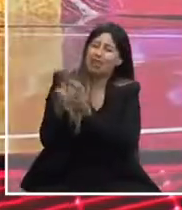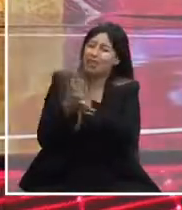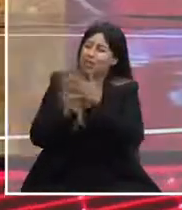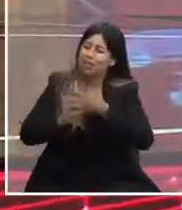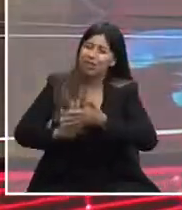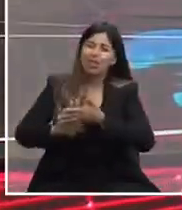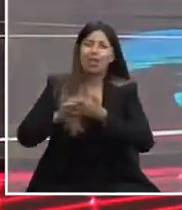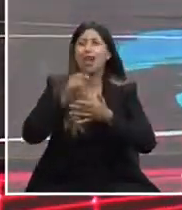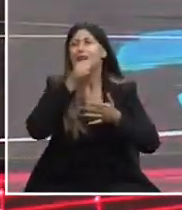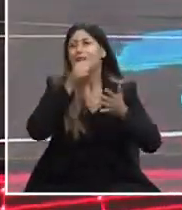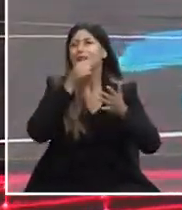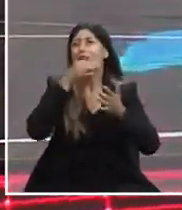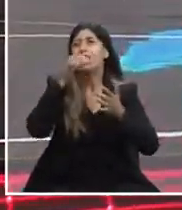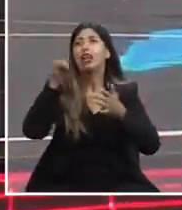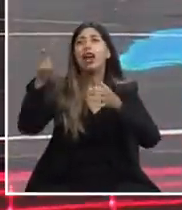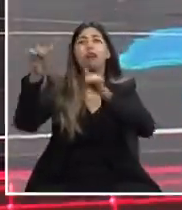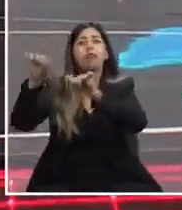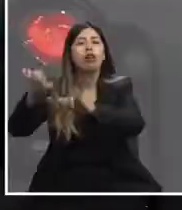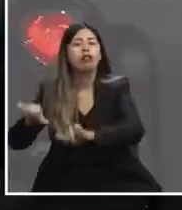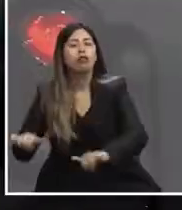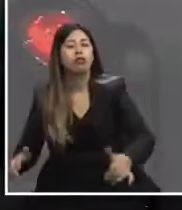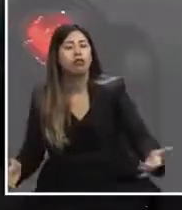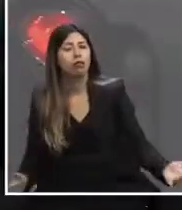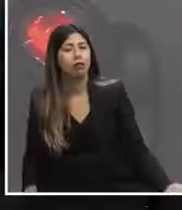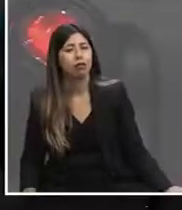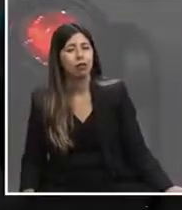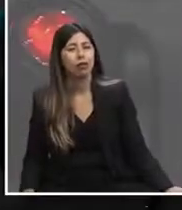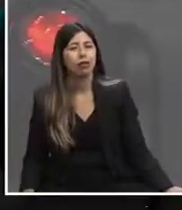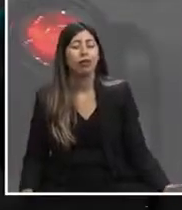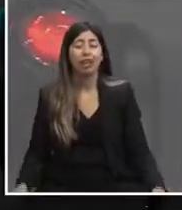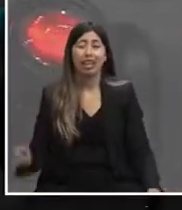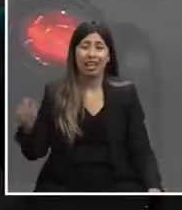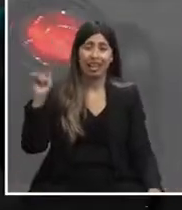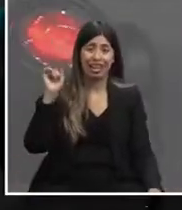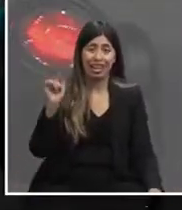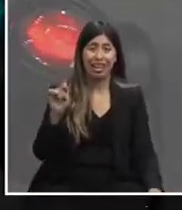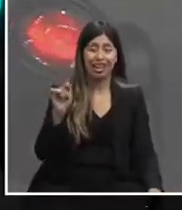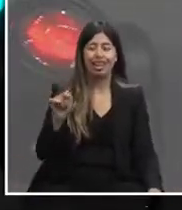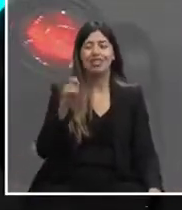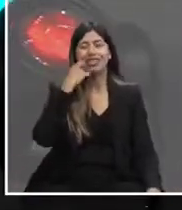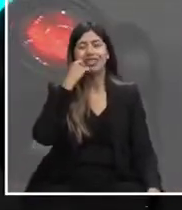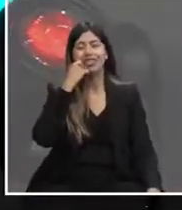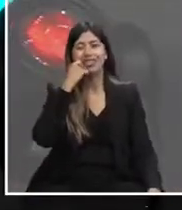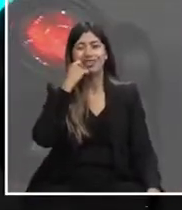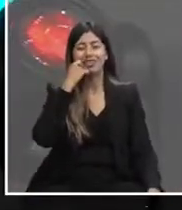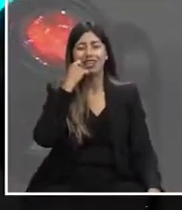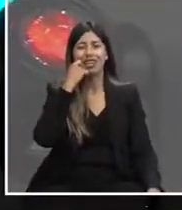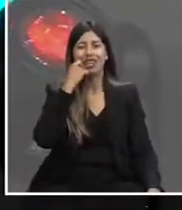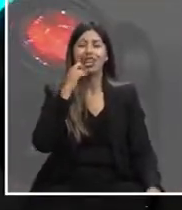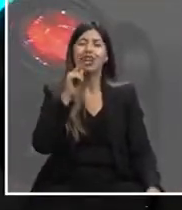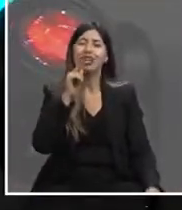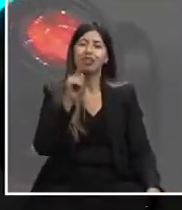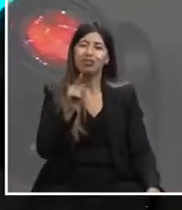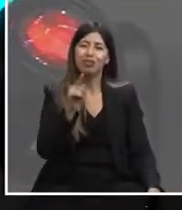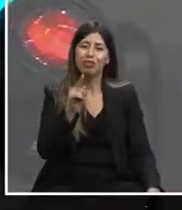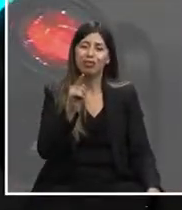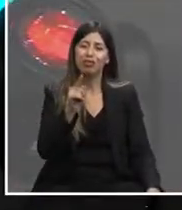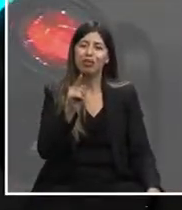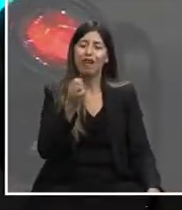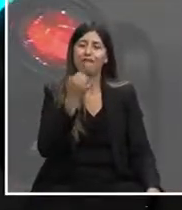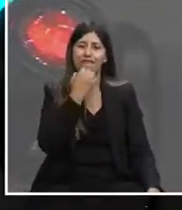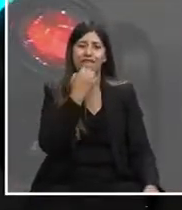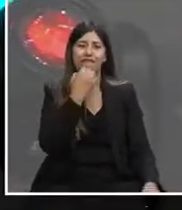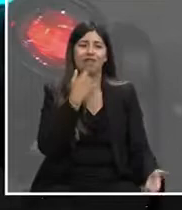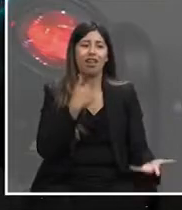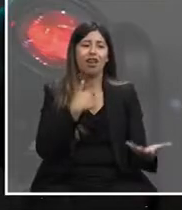encuesta nos dice ok y perdió. Todo ese tipo de cosas requiere en algún momento dado que tú des cuenta de a ver cómo te